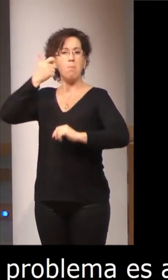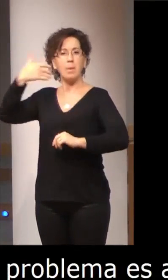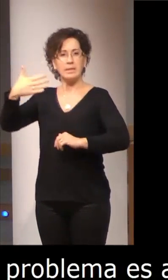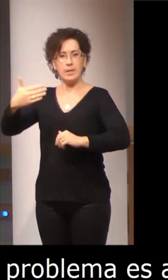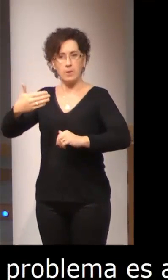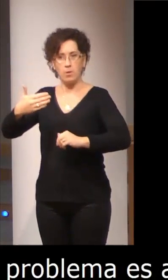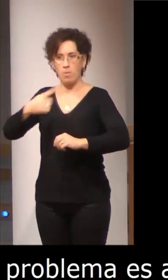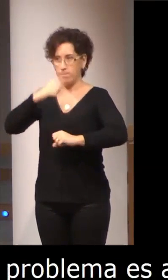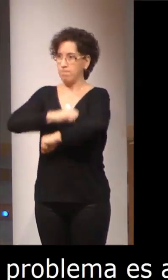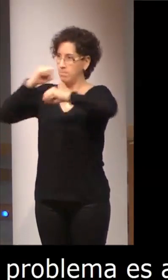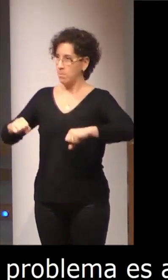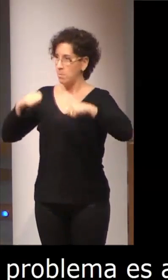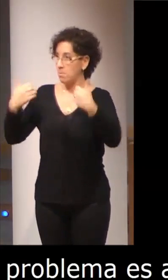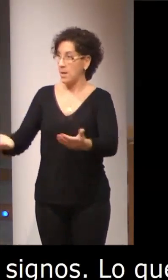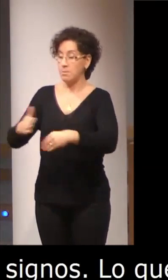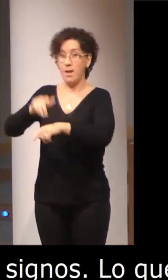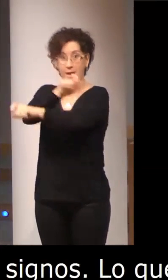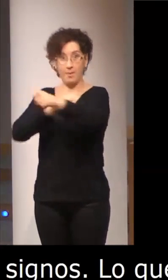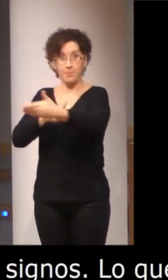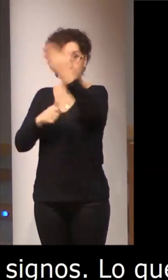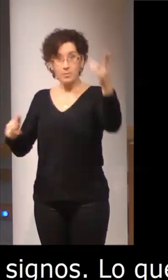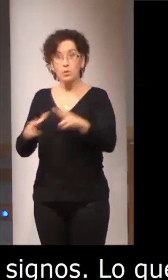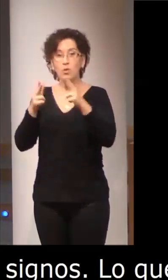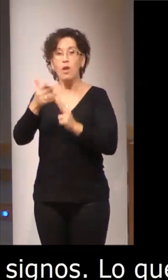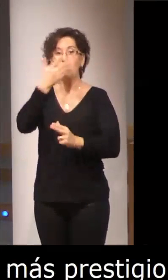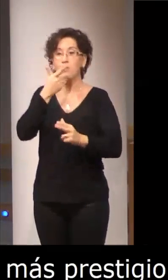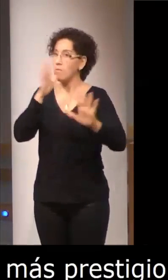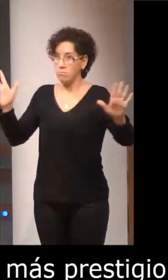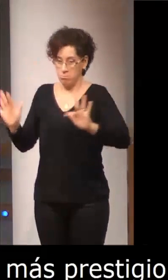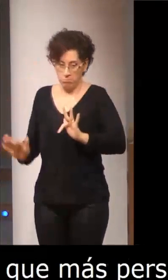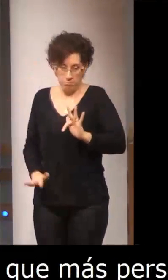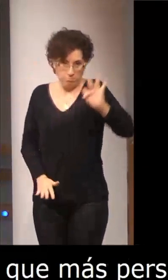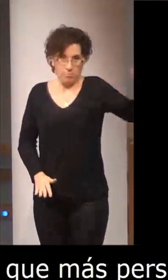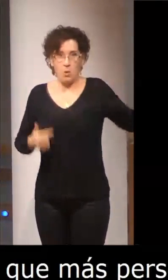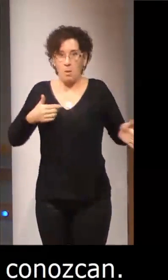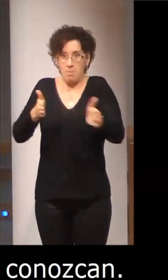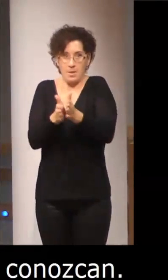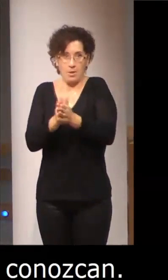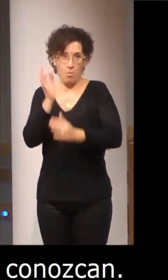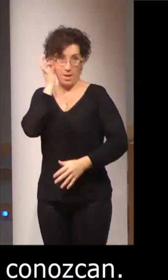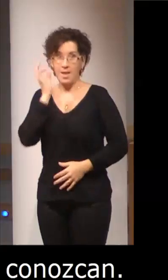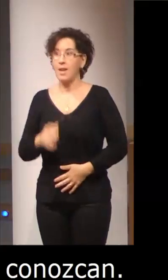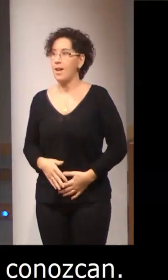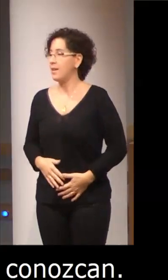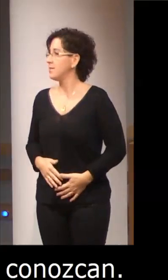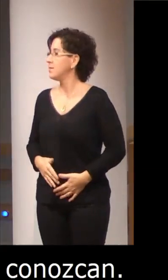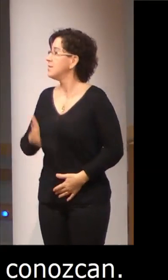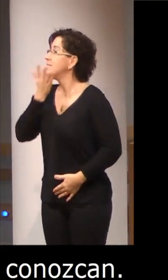personas dentro de la sociedad lo conozcan. Y dejo la palabra a Vanessa. Bueno, el